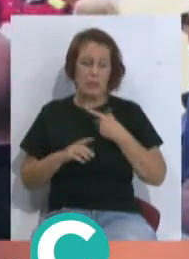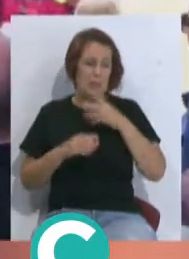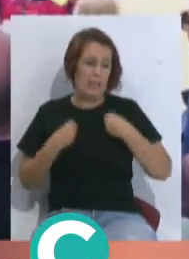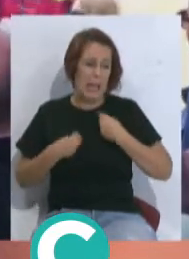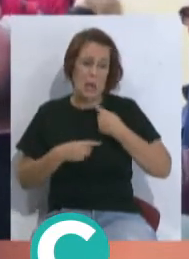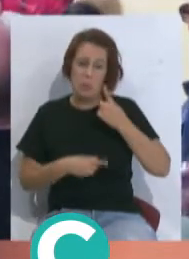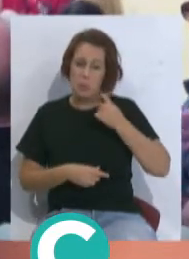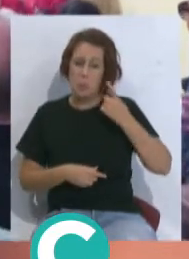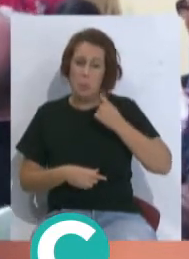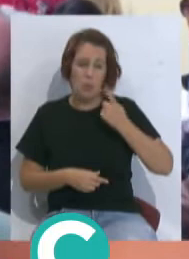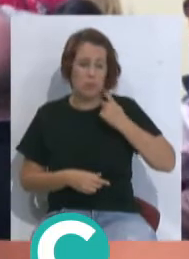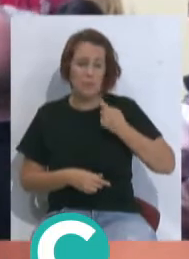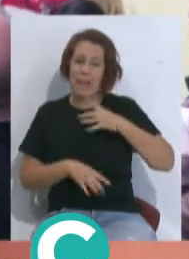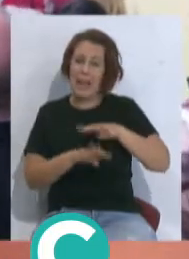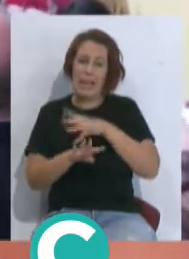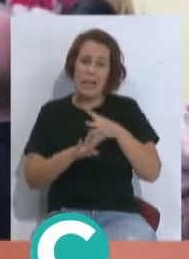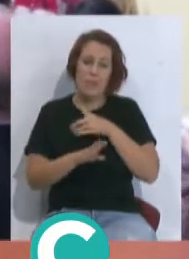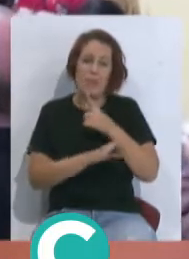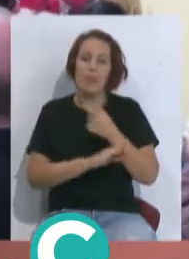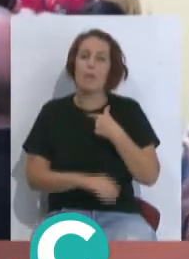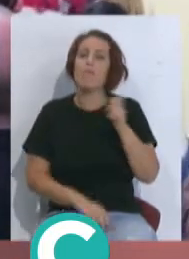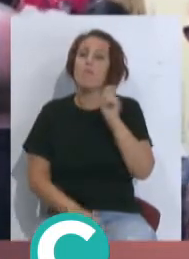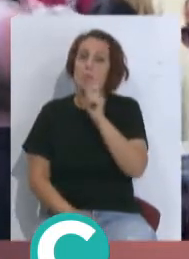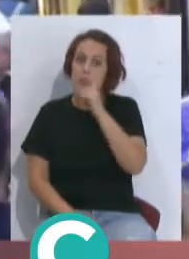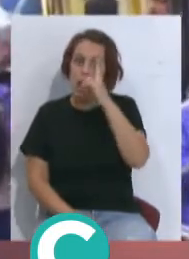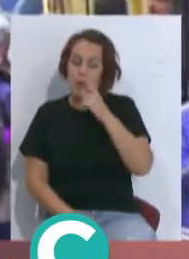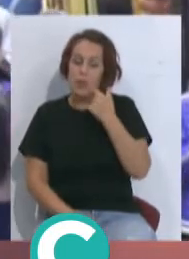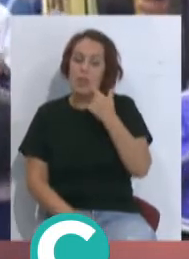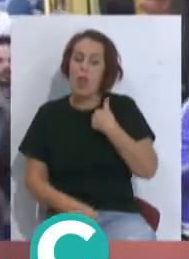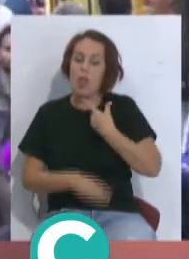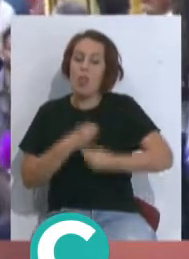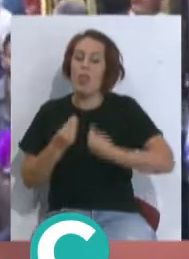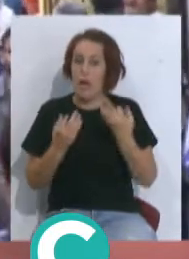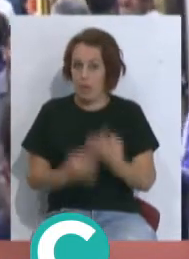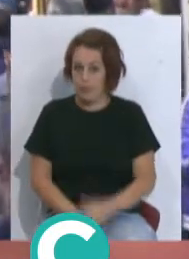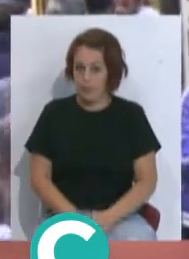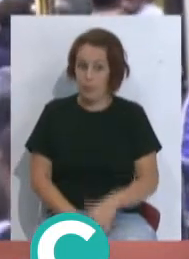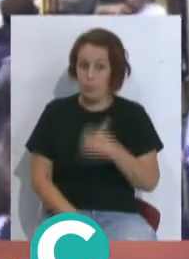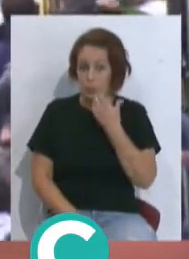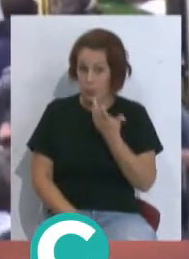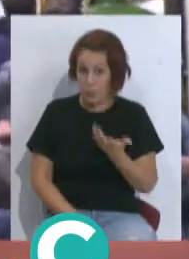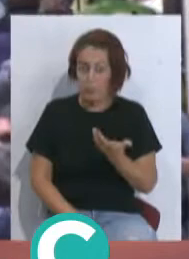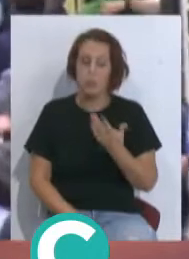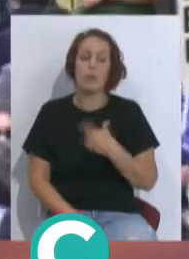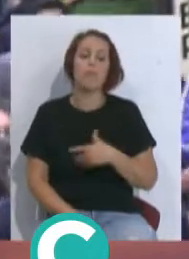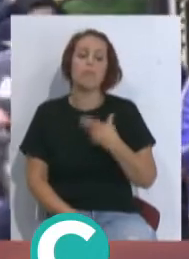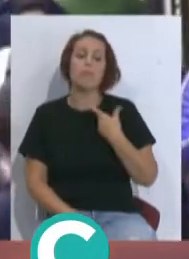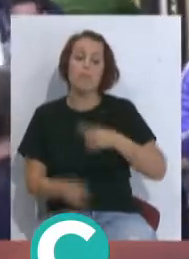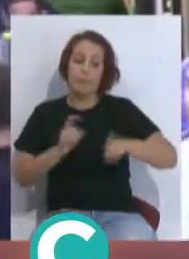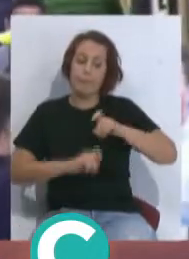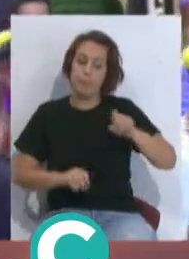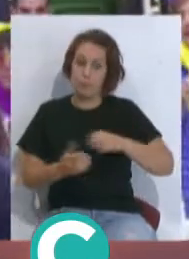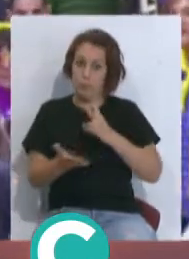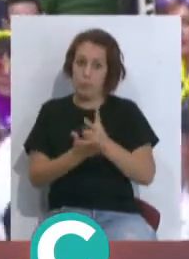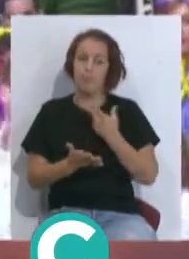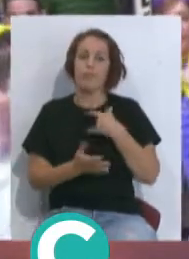absolutamente rutinaria y calendarizada. Nos dicen cada mes del año lo que tenemos que hacer. Pero... Y además, por ejemplo, a nivel... Yo vuelvo a lo mismo, pero es